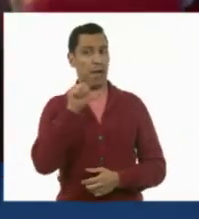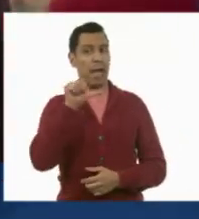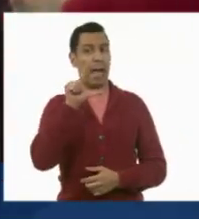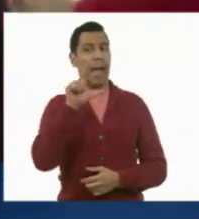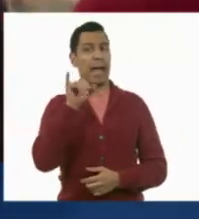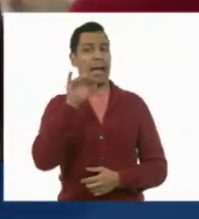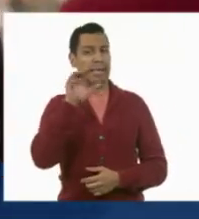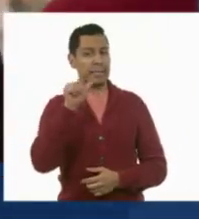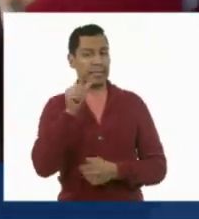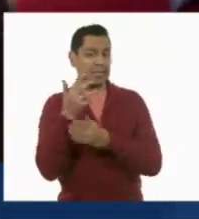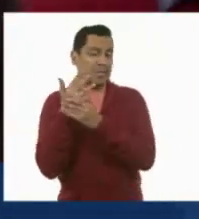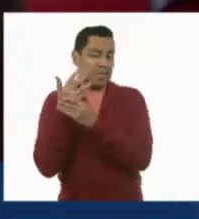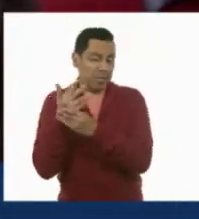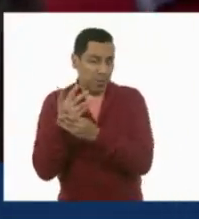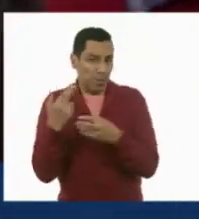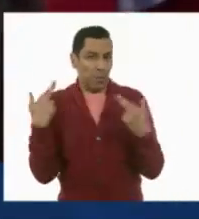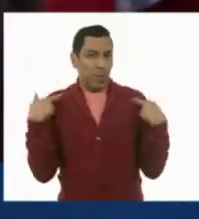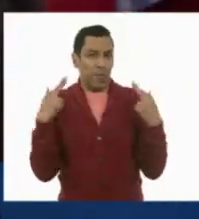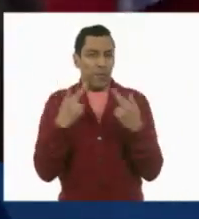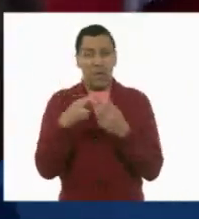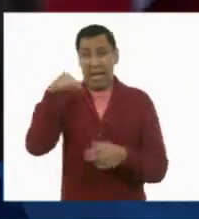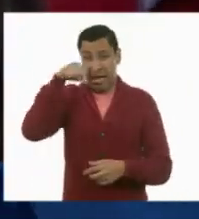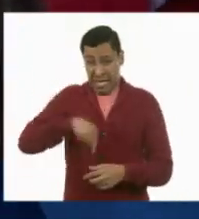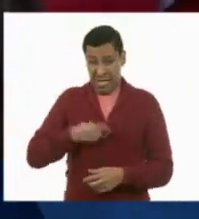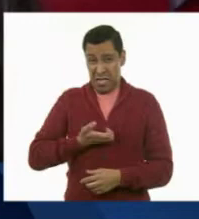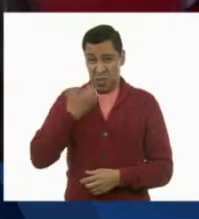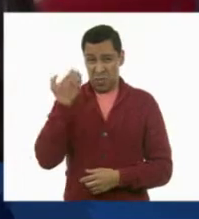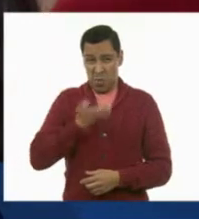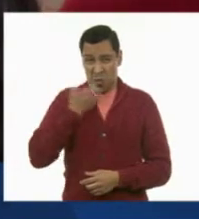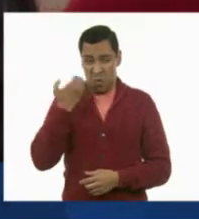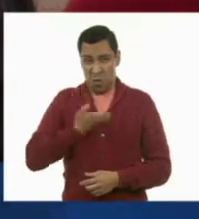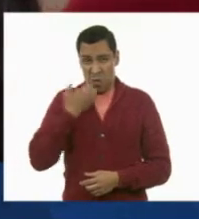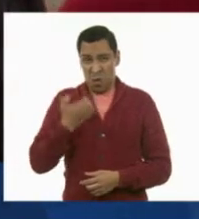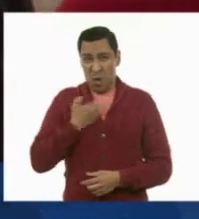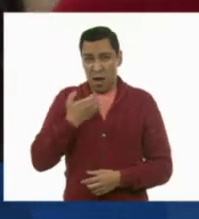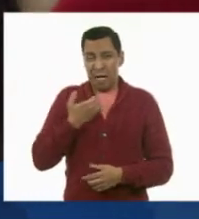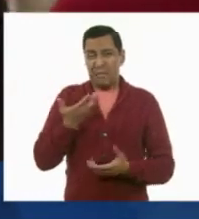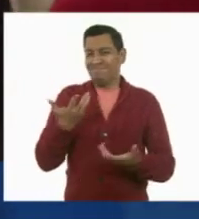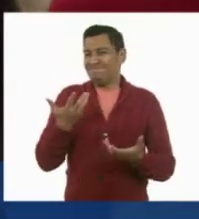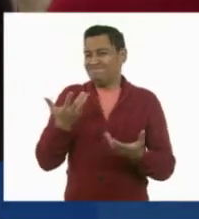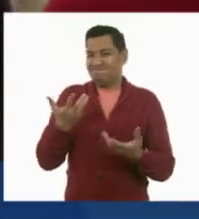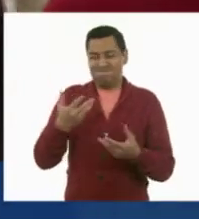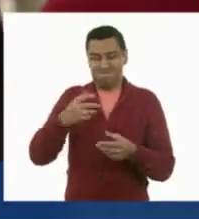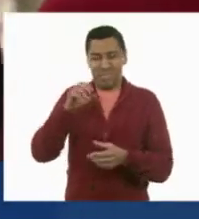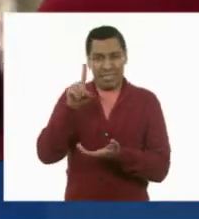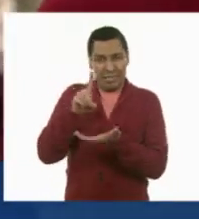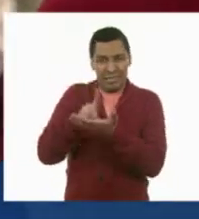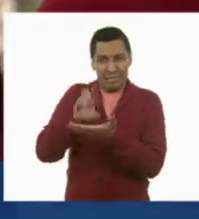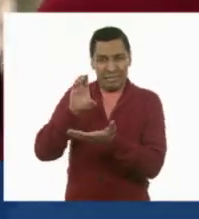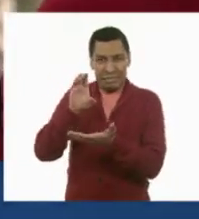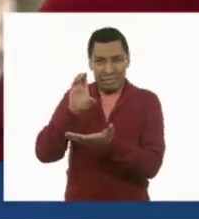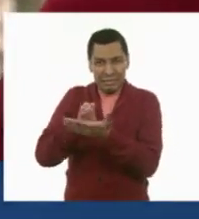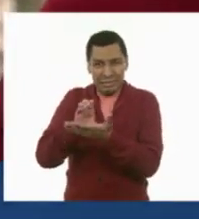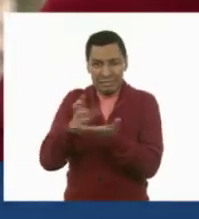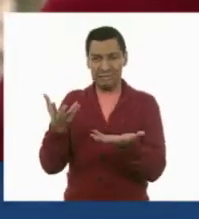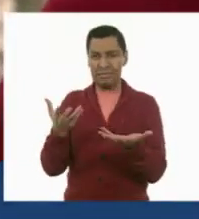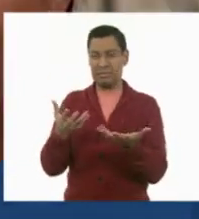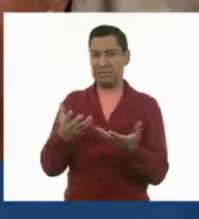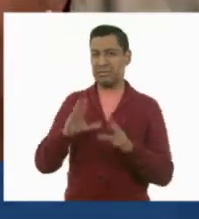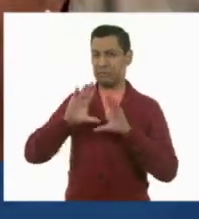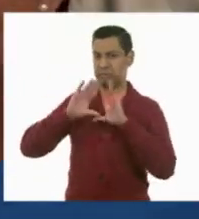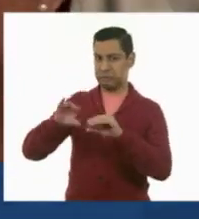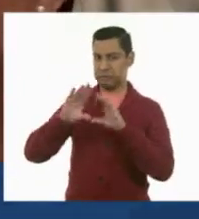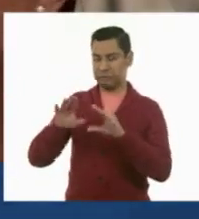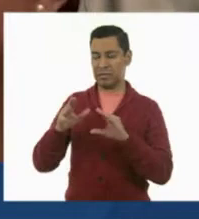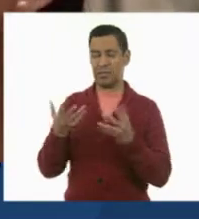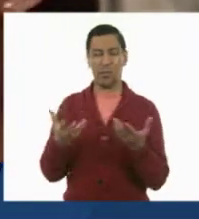profesor Menchaca es que nosotros no estamos capacitados para atender correctamente a niños con síndrome de Down. La voluntad y la